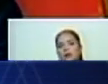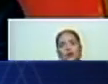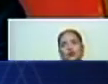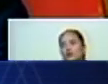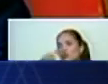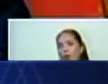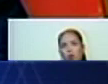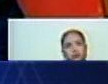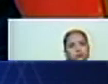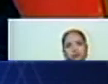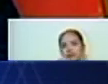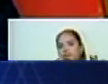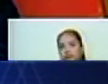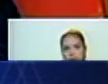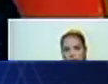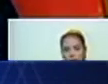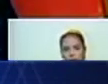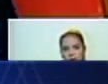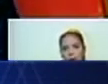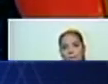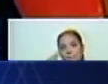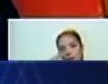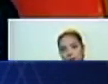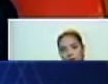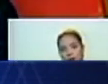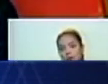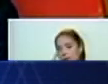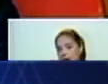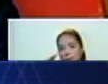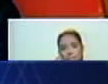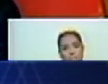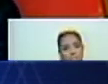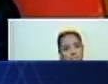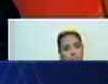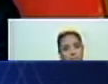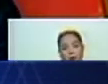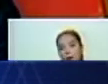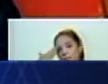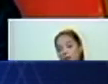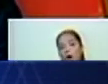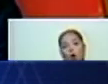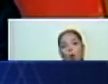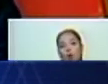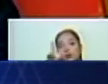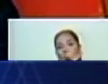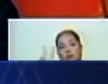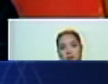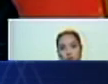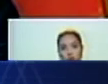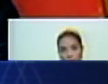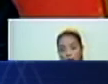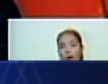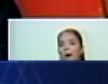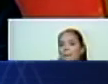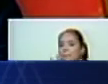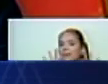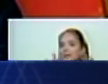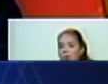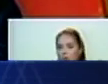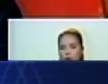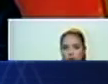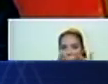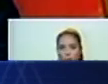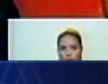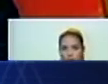manifestado en contra de la intervención militar o de la amenaza del uso de la fuerza militar contra Venezuela por parte de los Estados Unidos